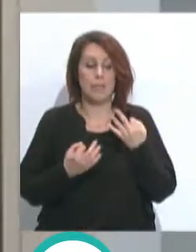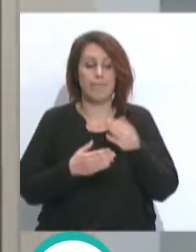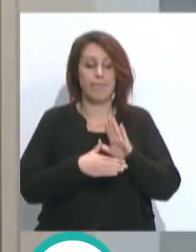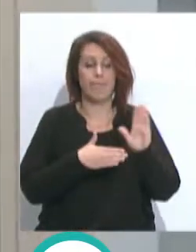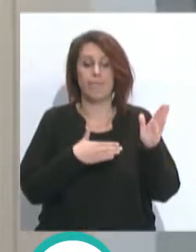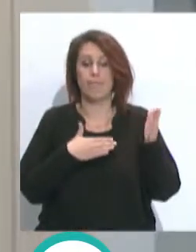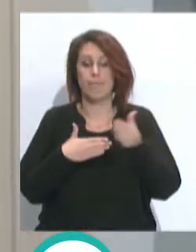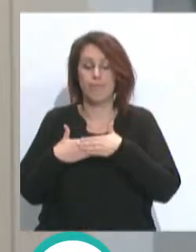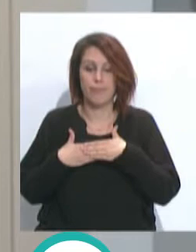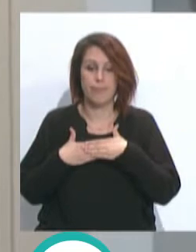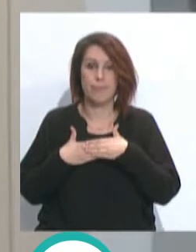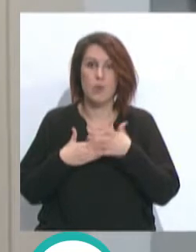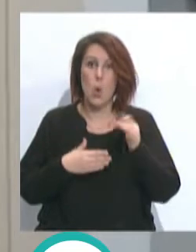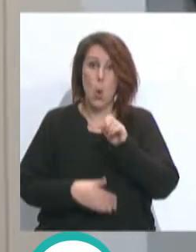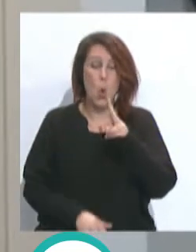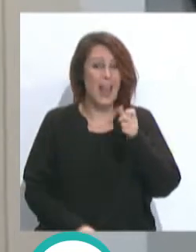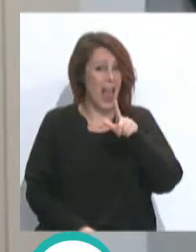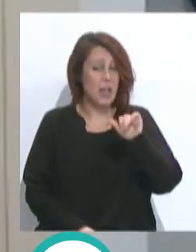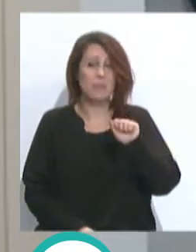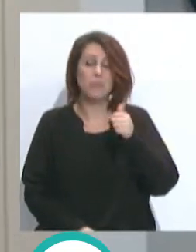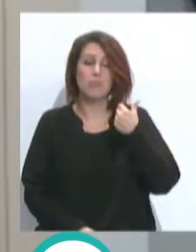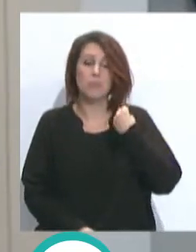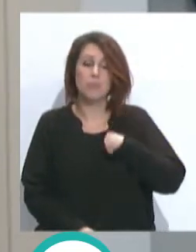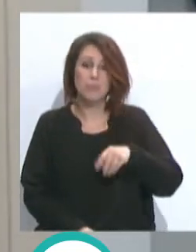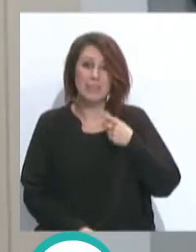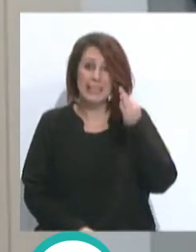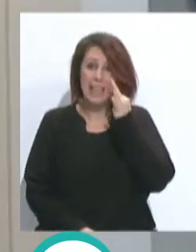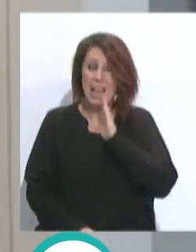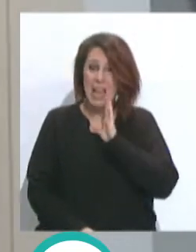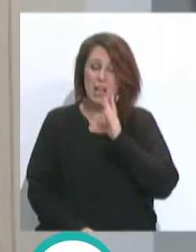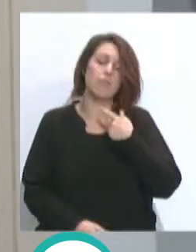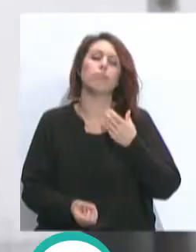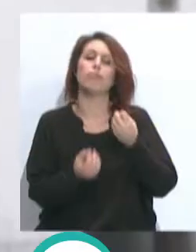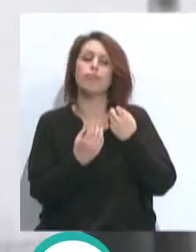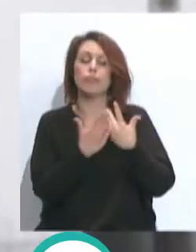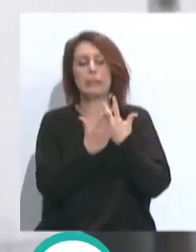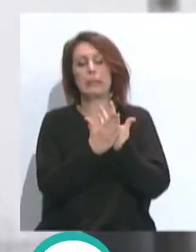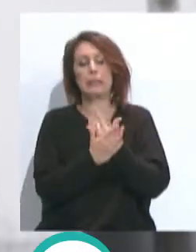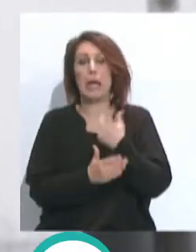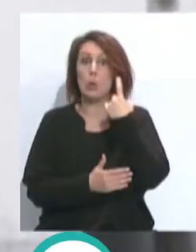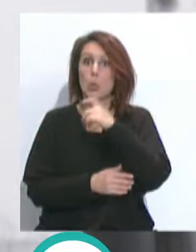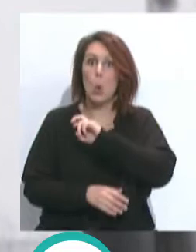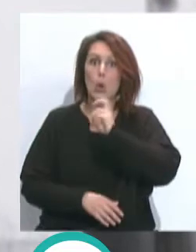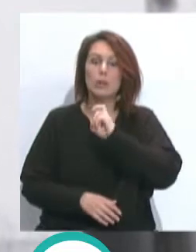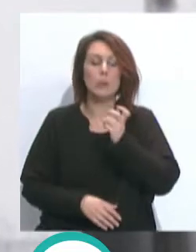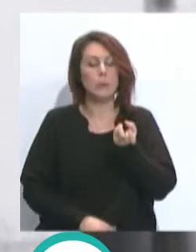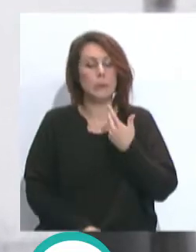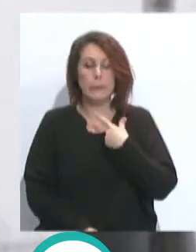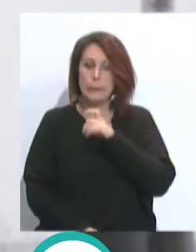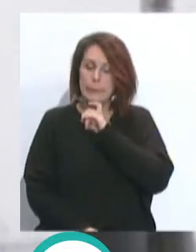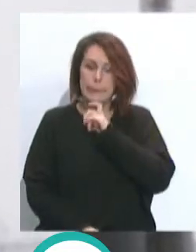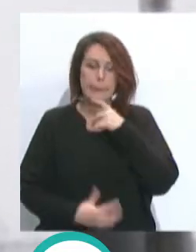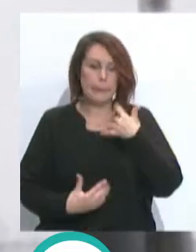puertas. Julia Alfaro, la estudiante que nos ha trasladado sus valoraciones, al igual que otros alumnos, se encuentra con especiales